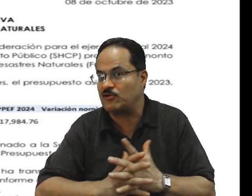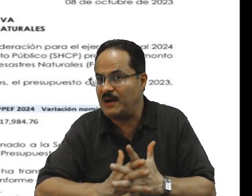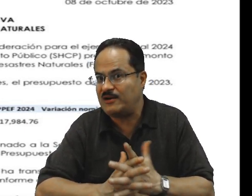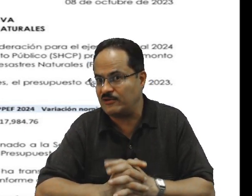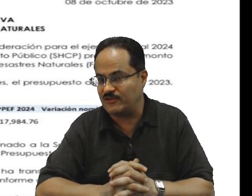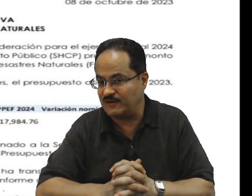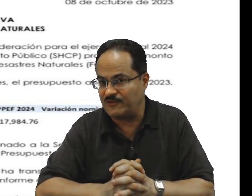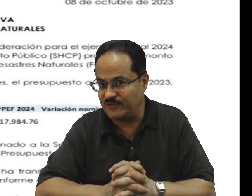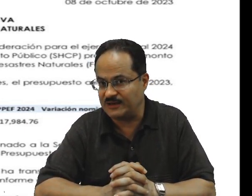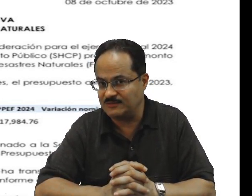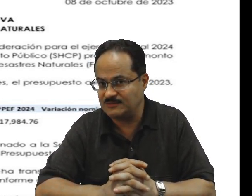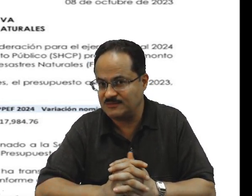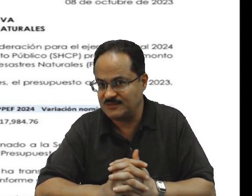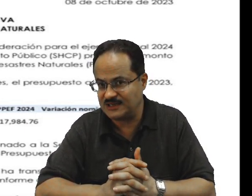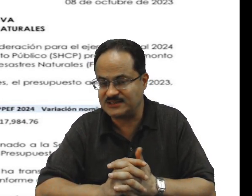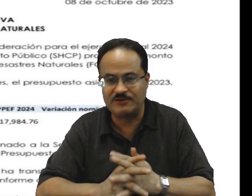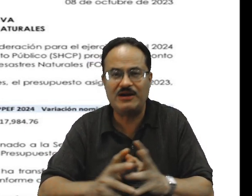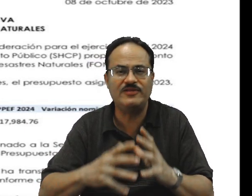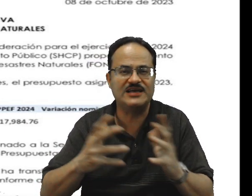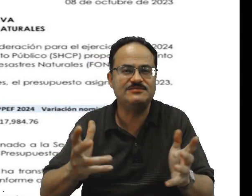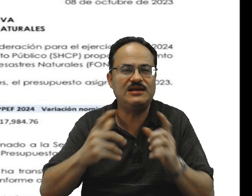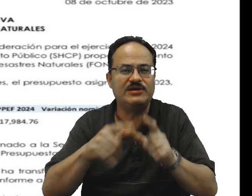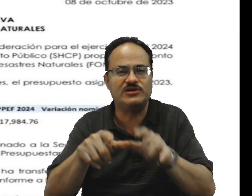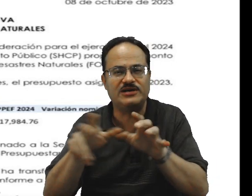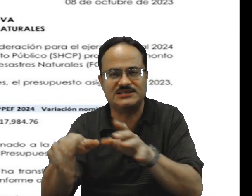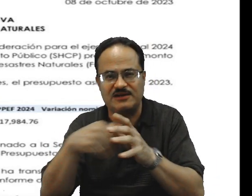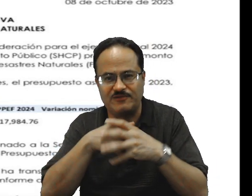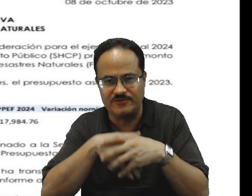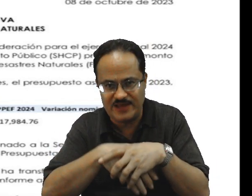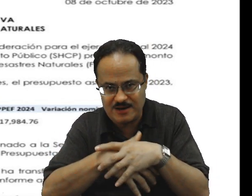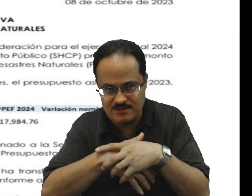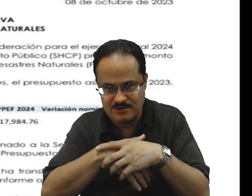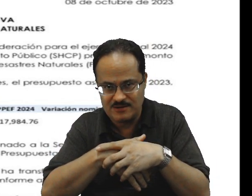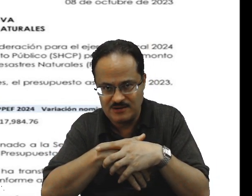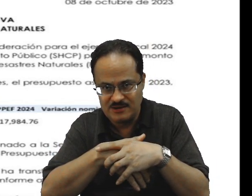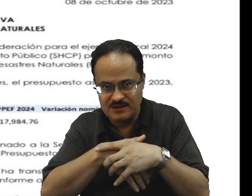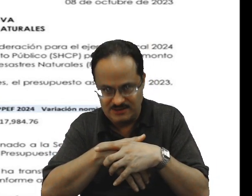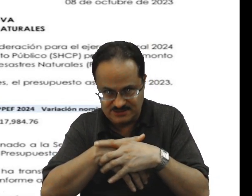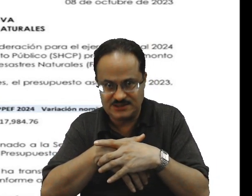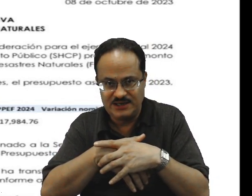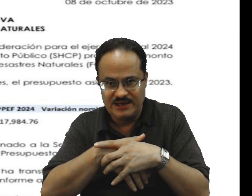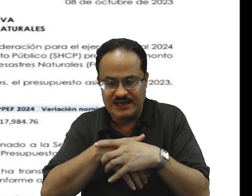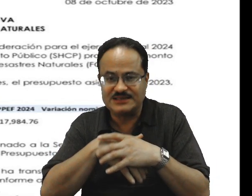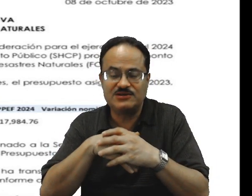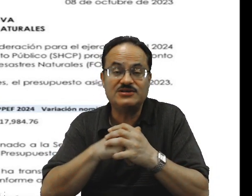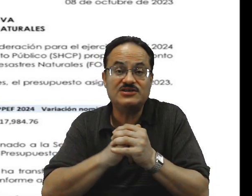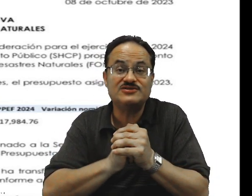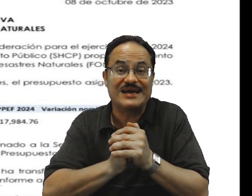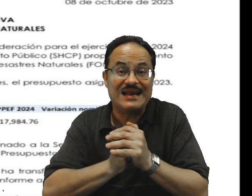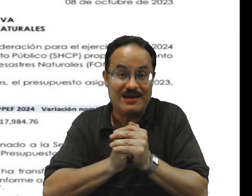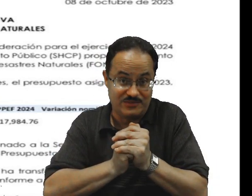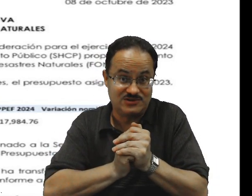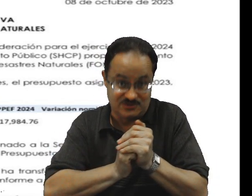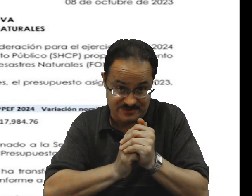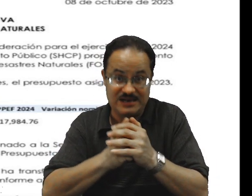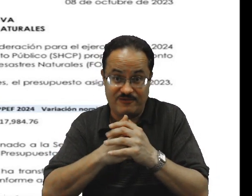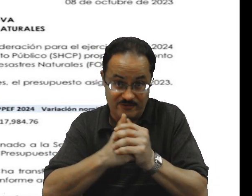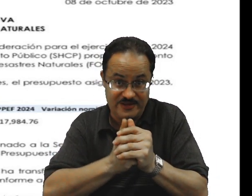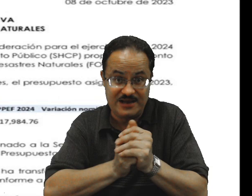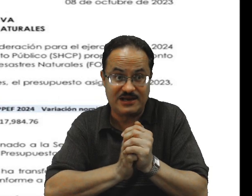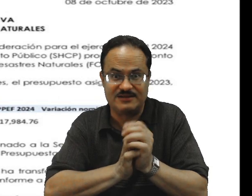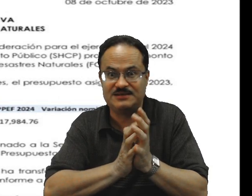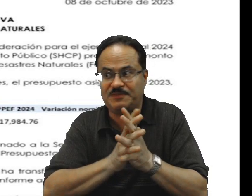se robaron lo del fonden que se robaron 10,00 millones del fonden sí ante todos esos reclamos sobre el